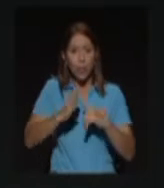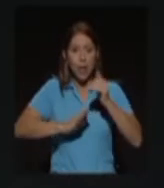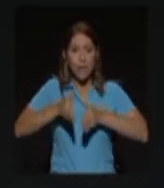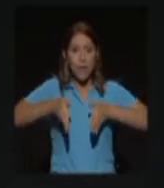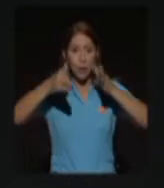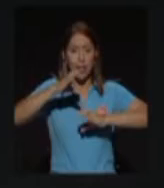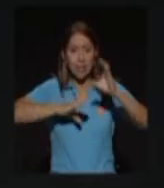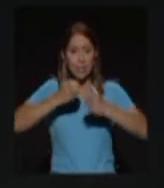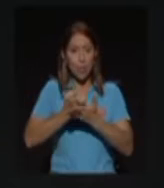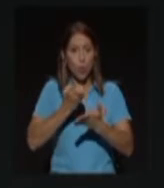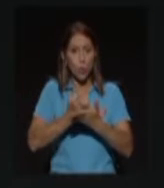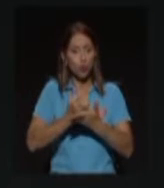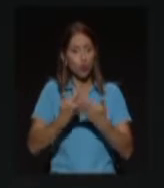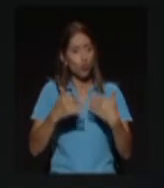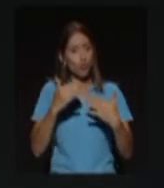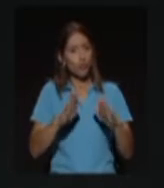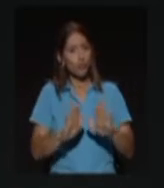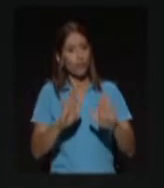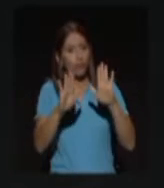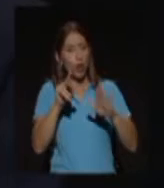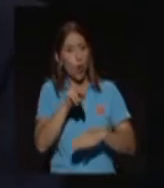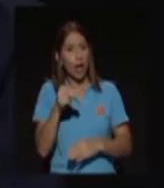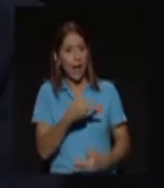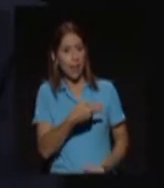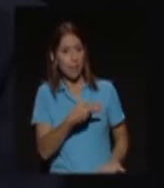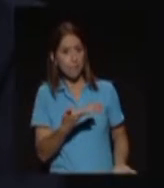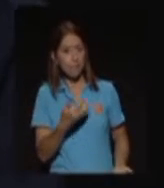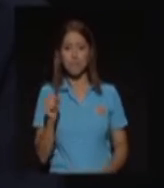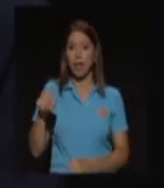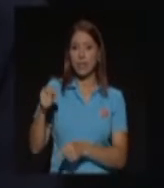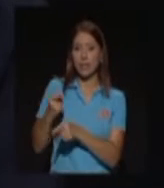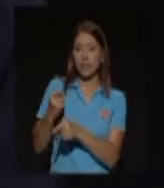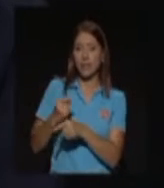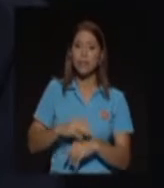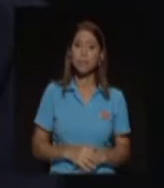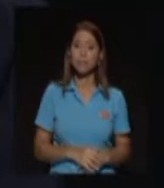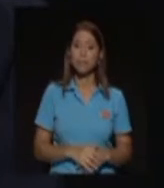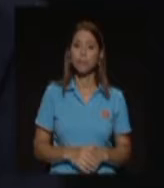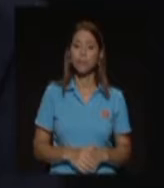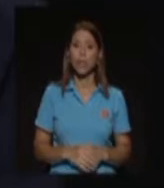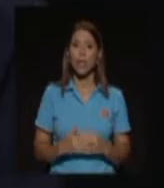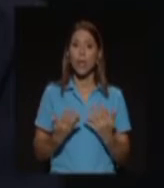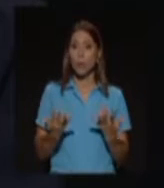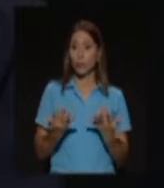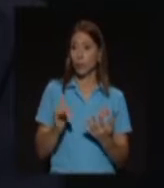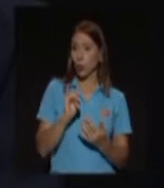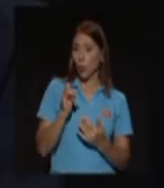un distinguido colega, don Federico y mío. Así es, efectivamente. Bueno, retomando el hilo de